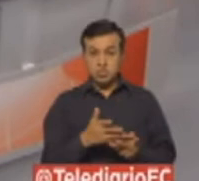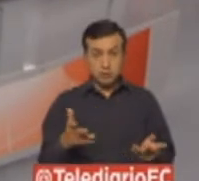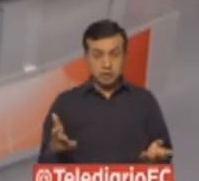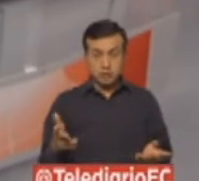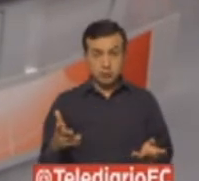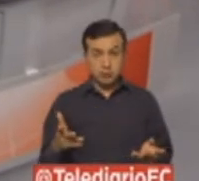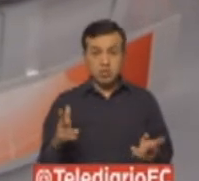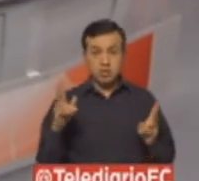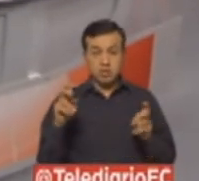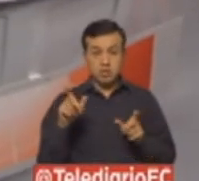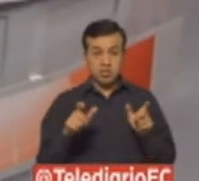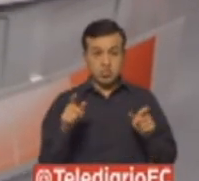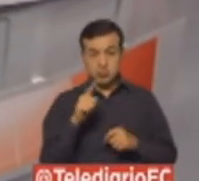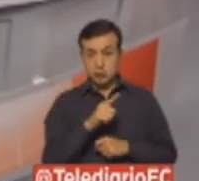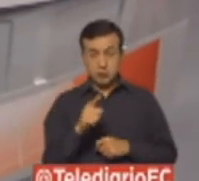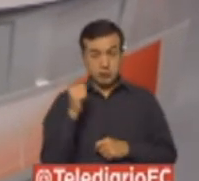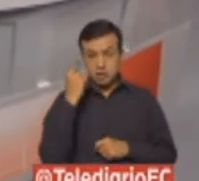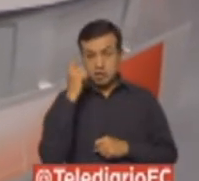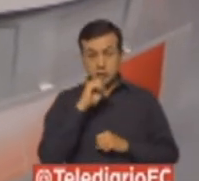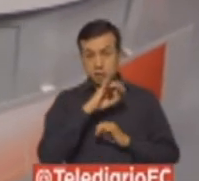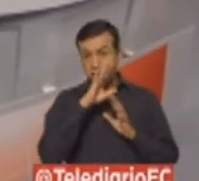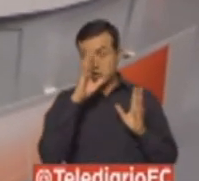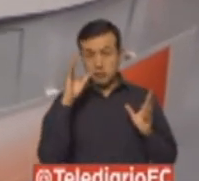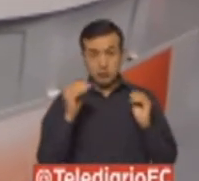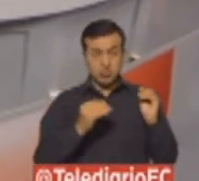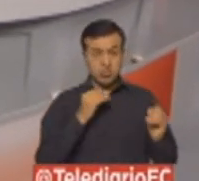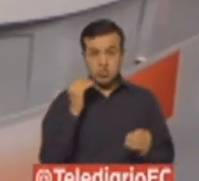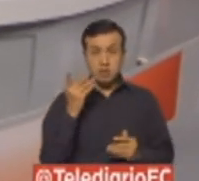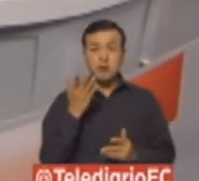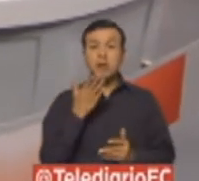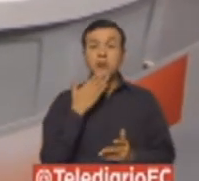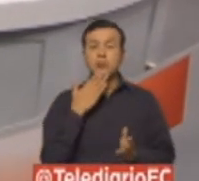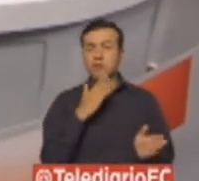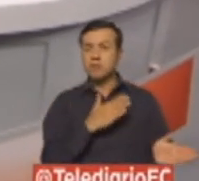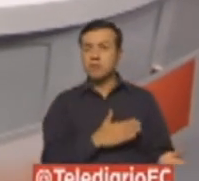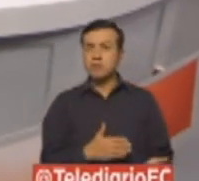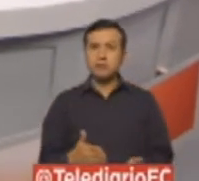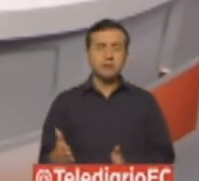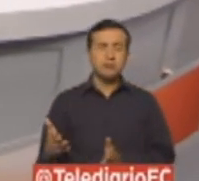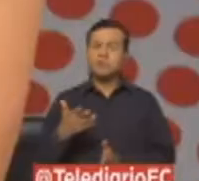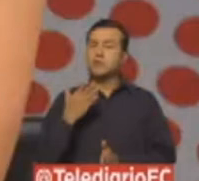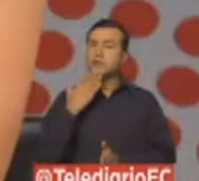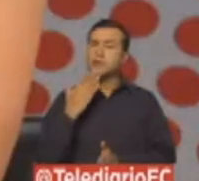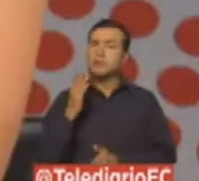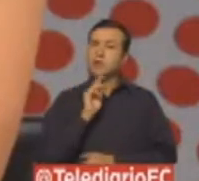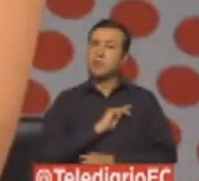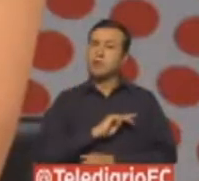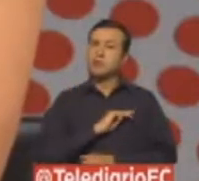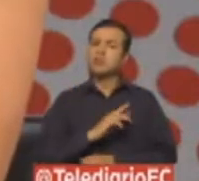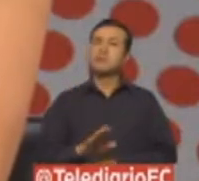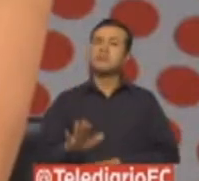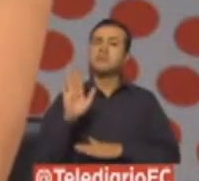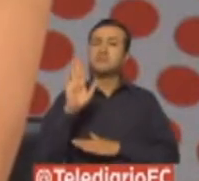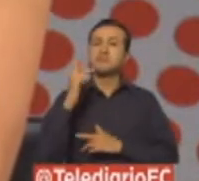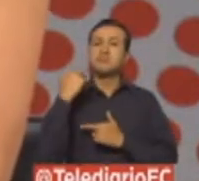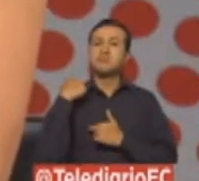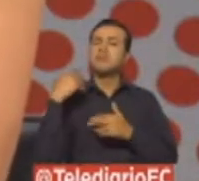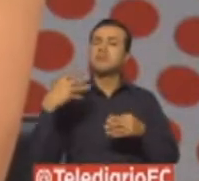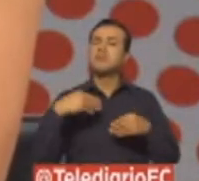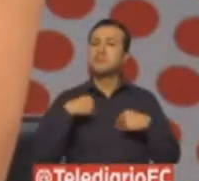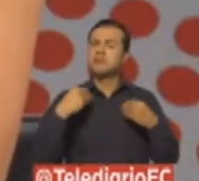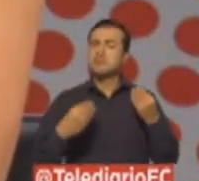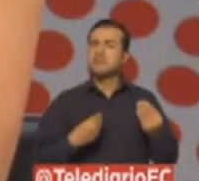pasa por los ciudadanos que no entendemos pues por completo cómo funcionan estos sistemas los gaps que compromiso asumirán